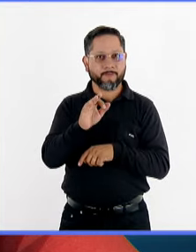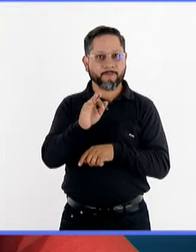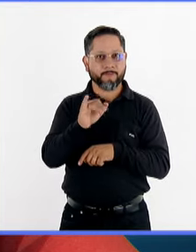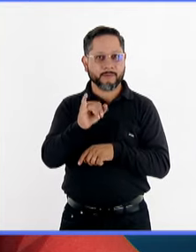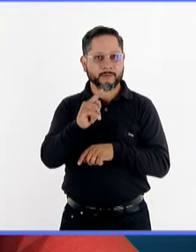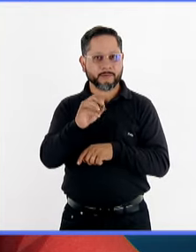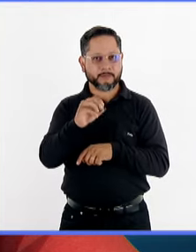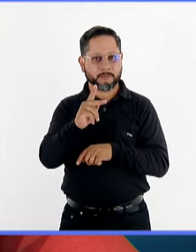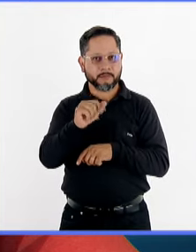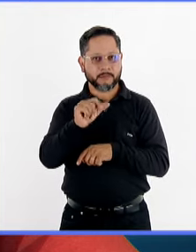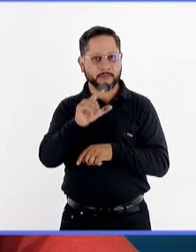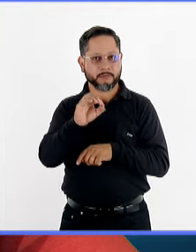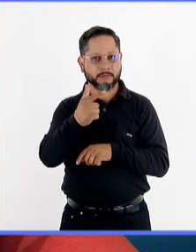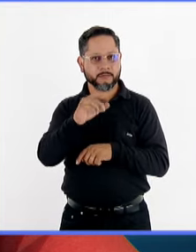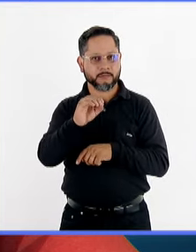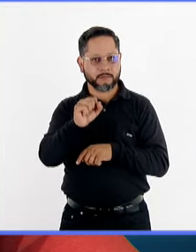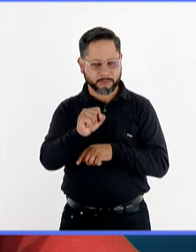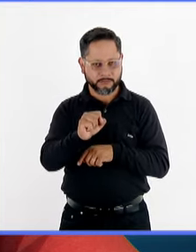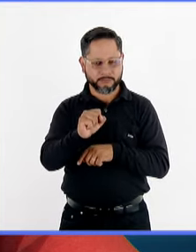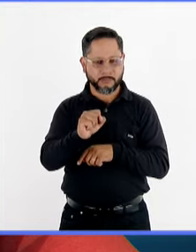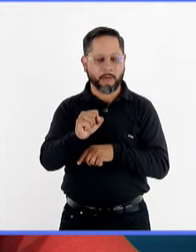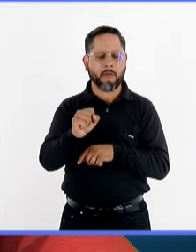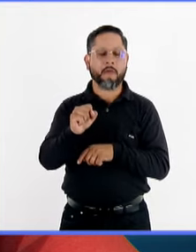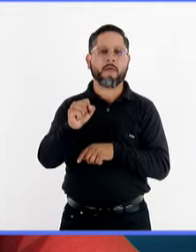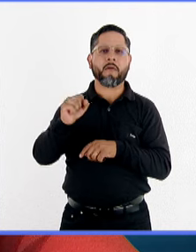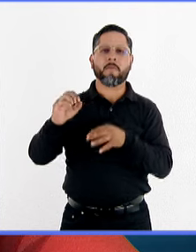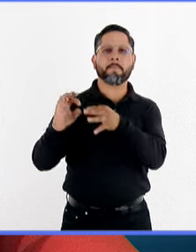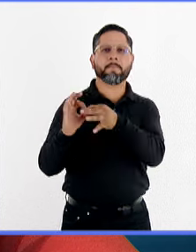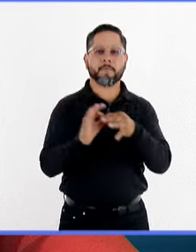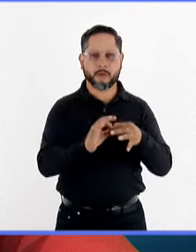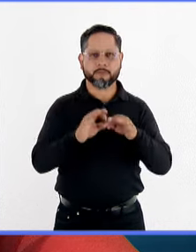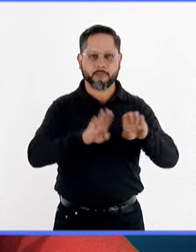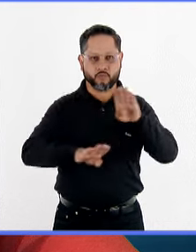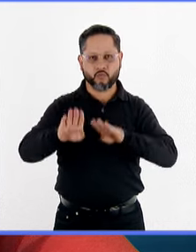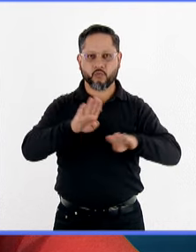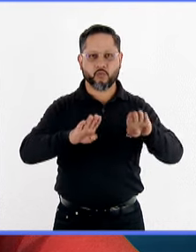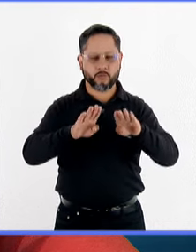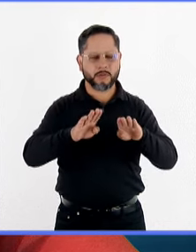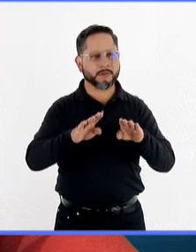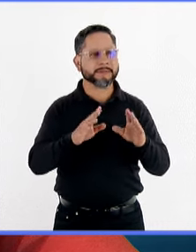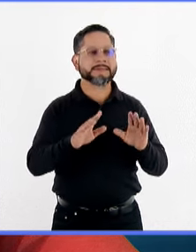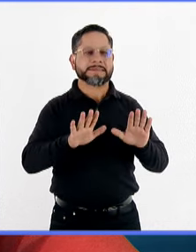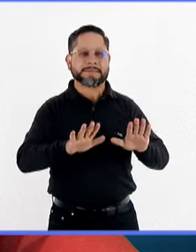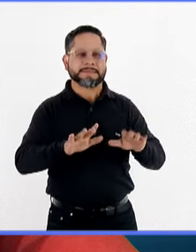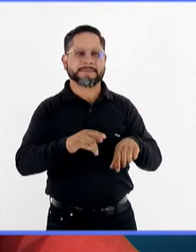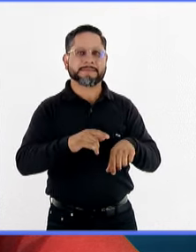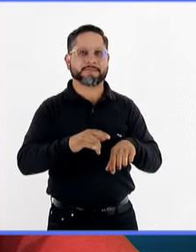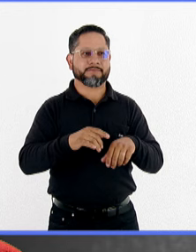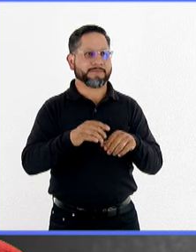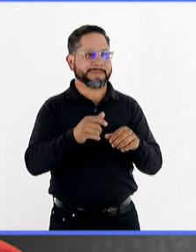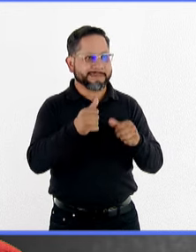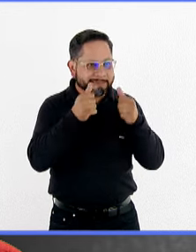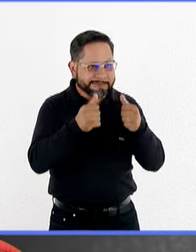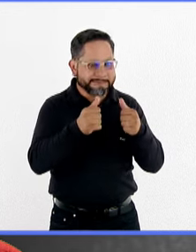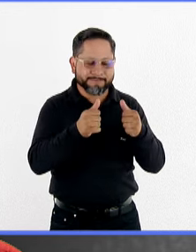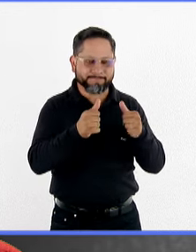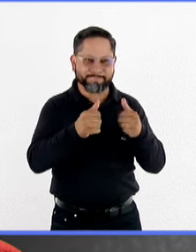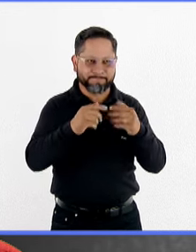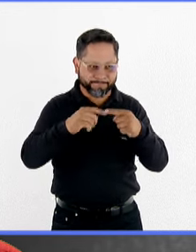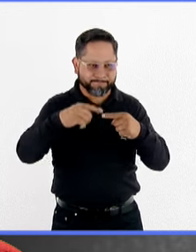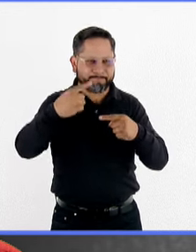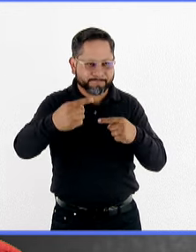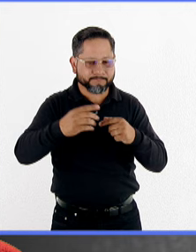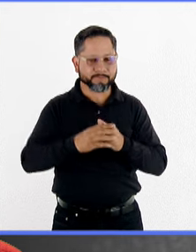especialidades que están vinculadas evidentemente con la biología. Quizá no nos podemos detener ahí, doctor, pero lo que sí quisiera preguntarle es cuál es